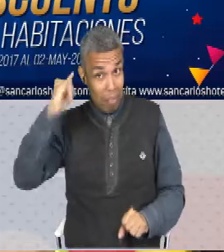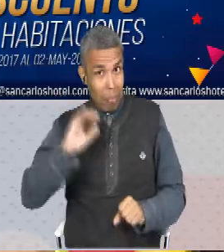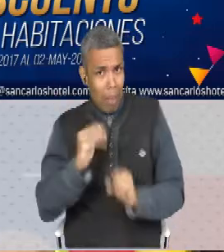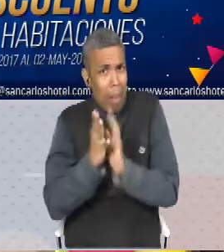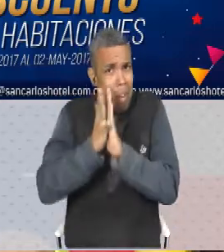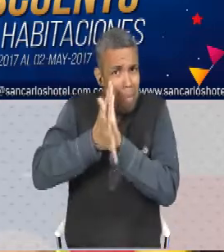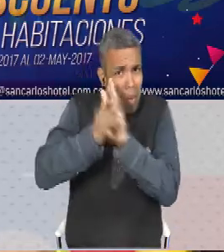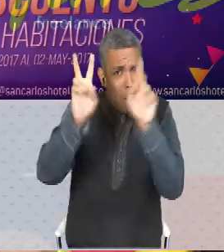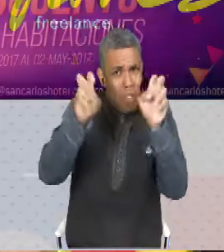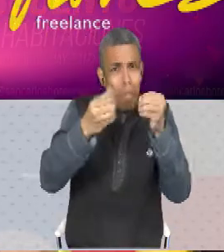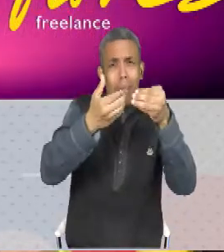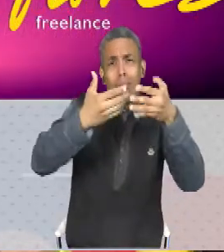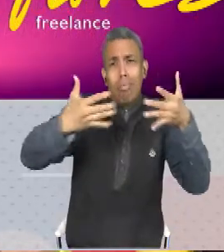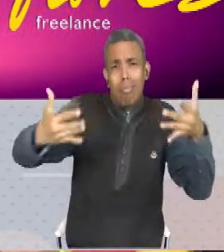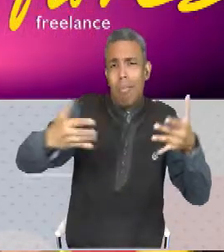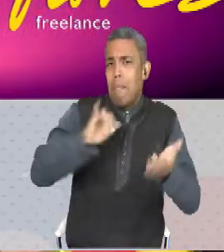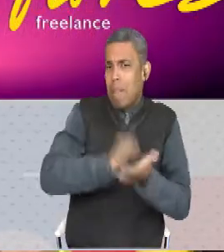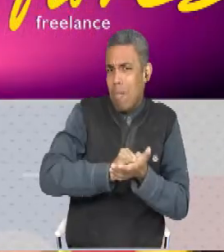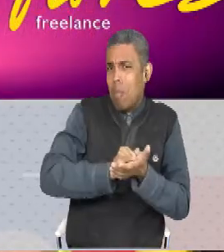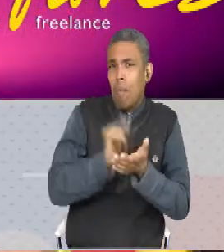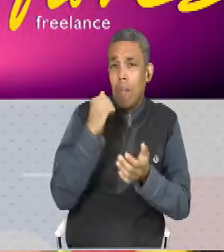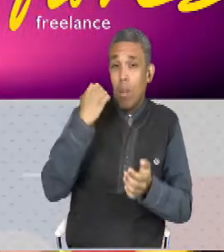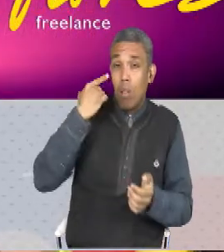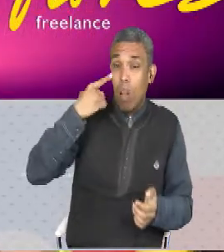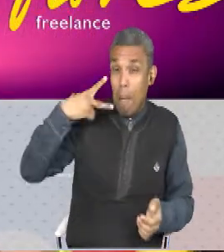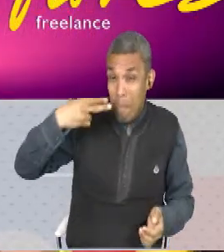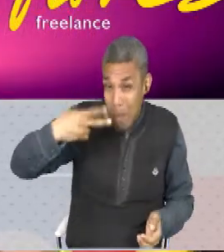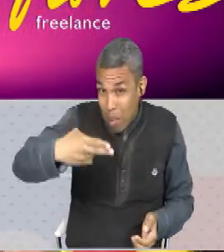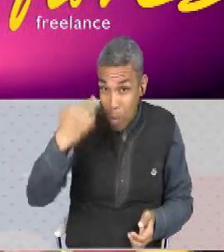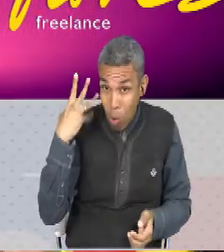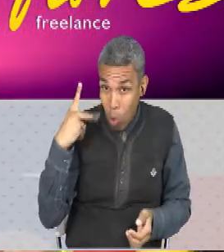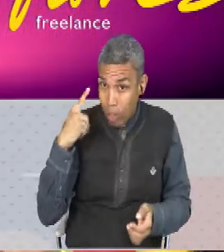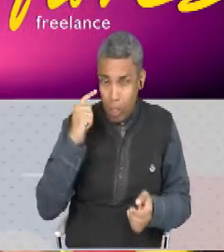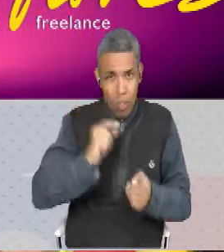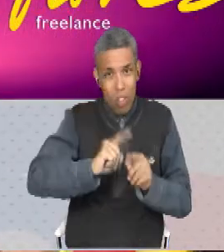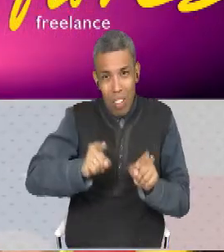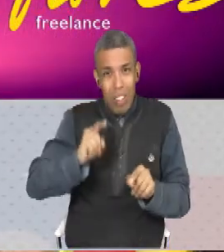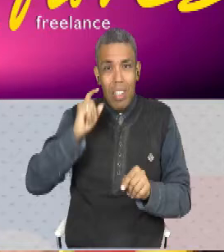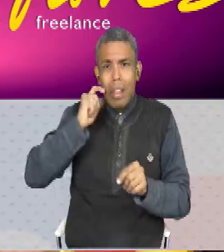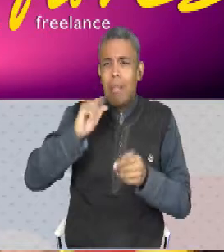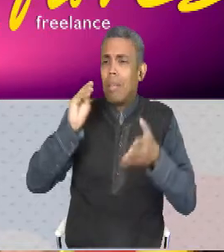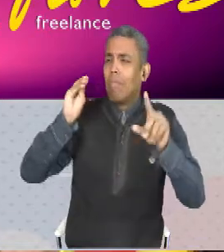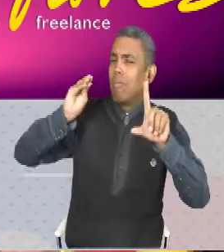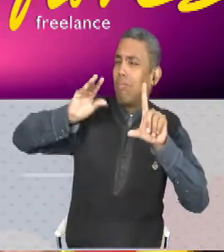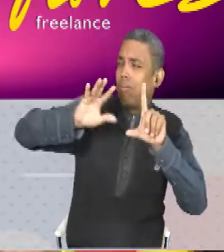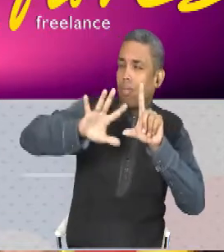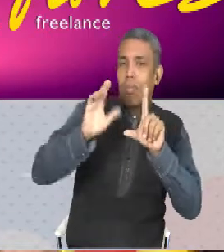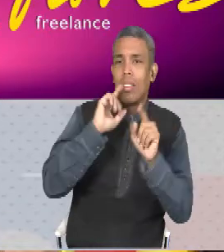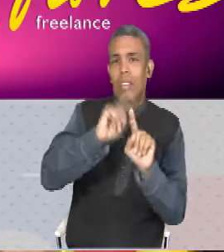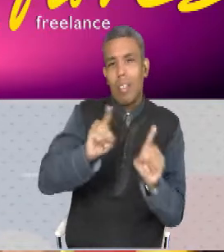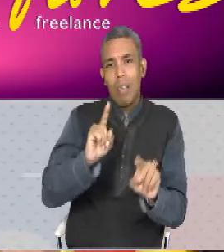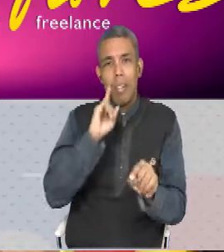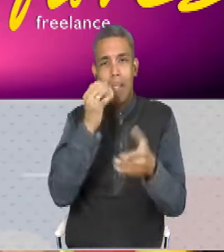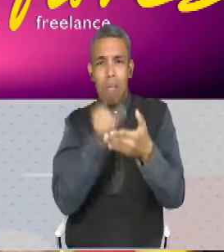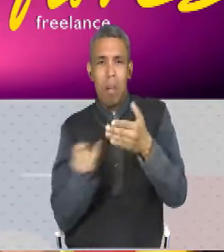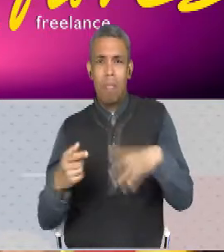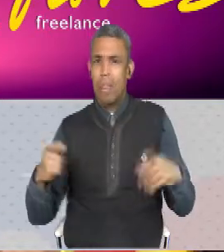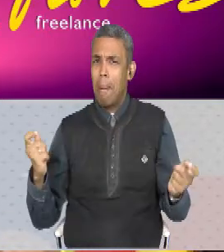información, pero a nivel de diseño y el copyright que sale es totalmente diferente. Manejamos una publicidad